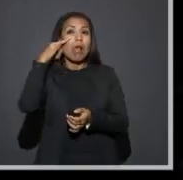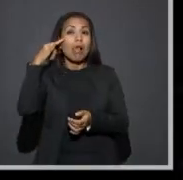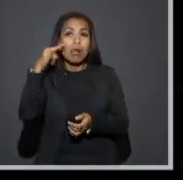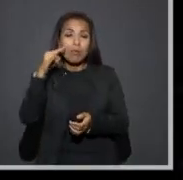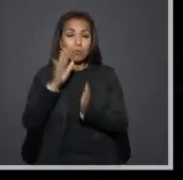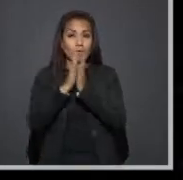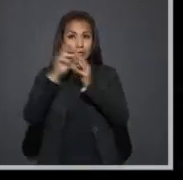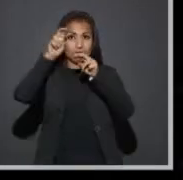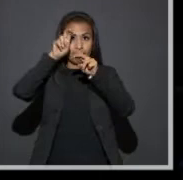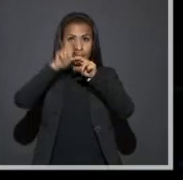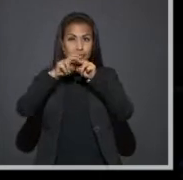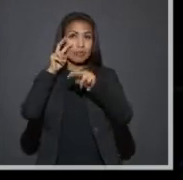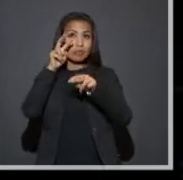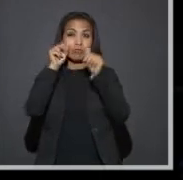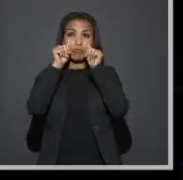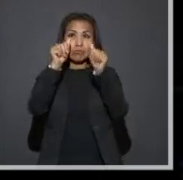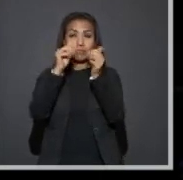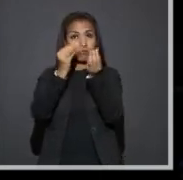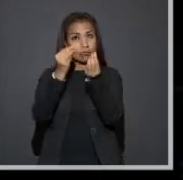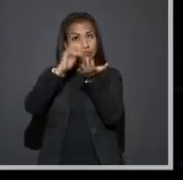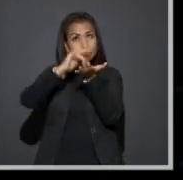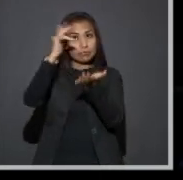los dejo con el candidato. Muchas gracias.